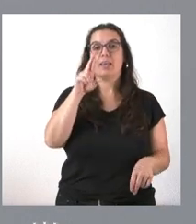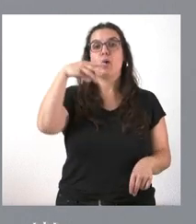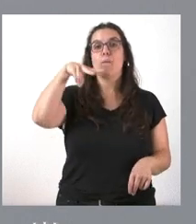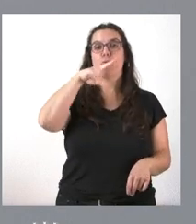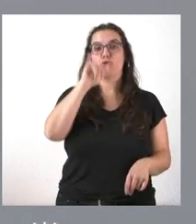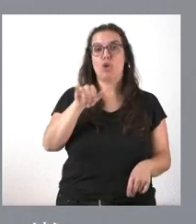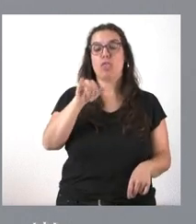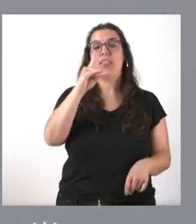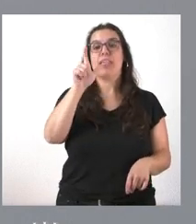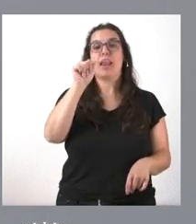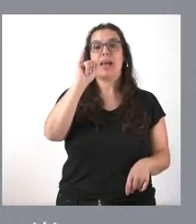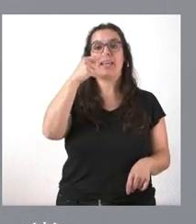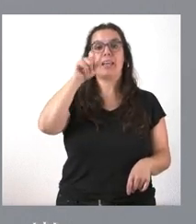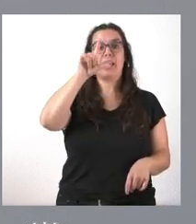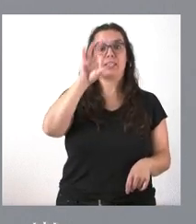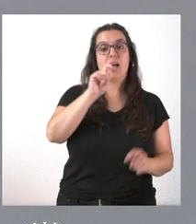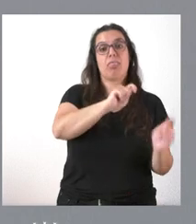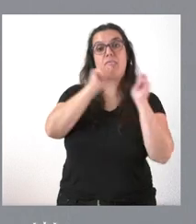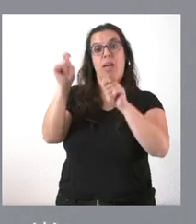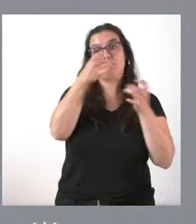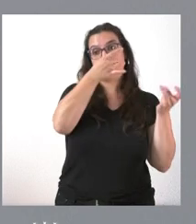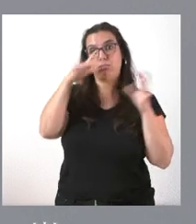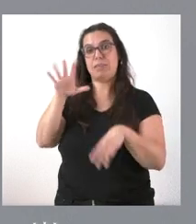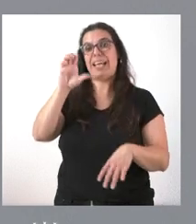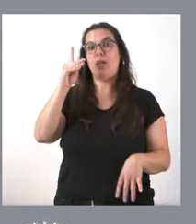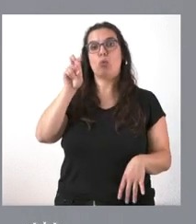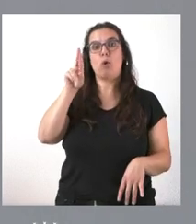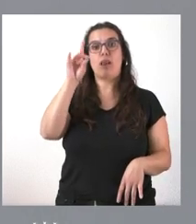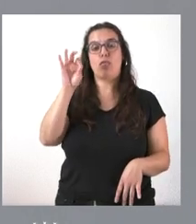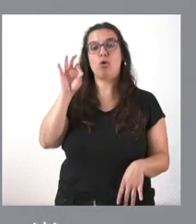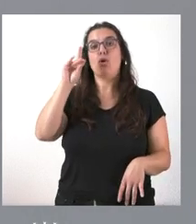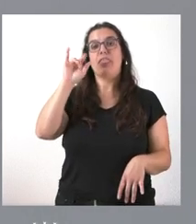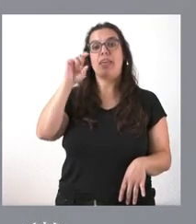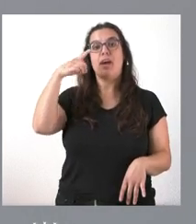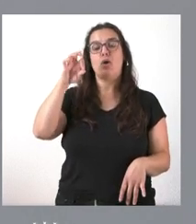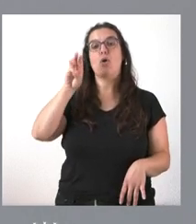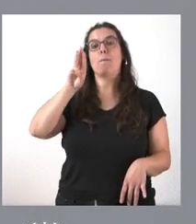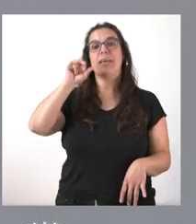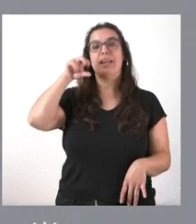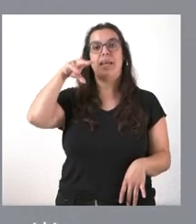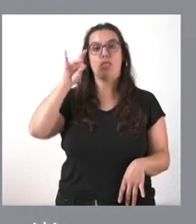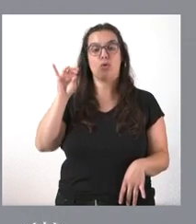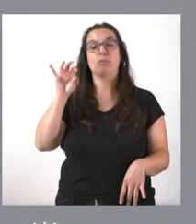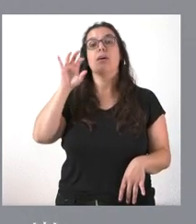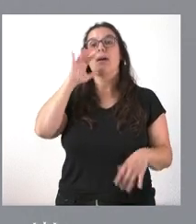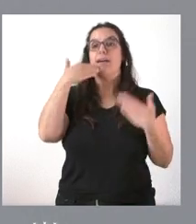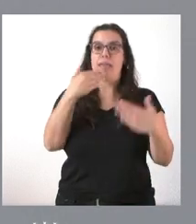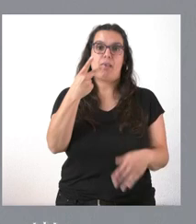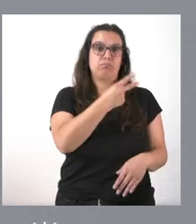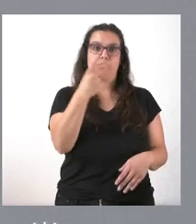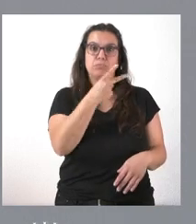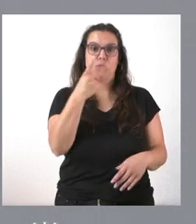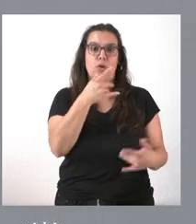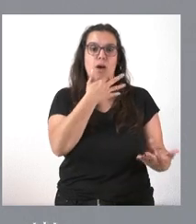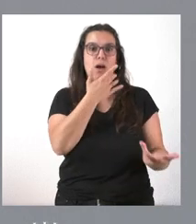y se nombra para esa misma responsabilidad a Eduardo Diego Pinedo agradecemos desde aquí la tarea desarrollada